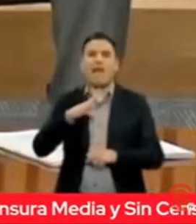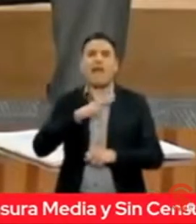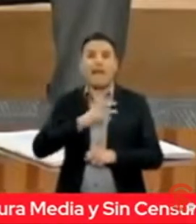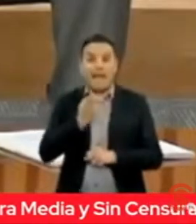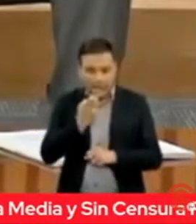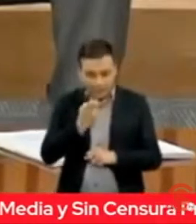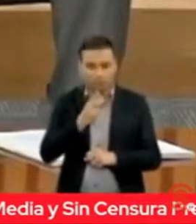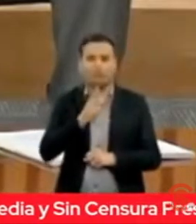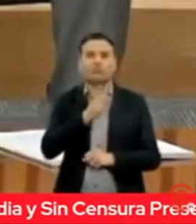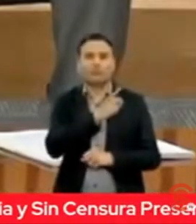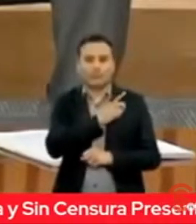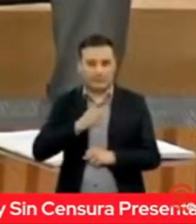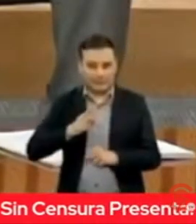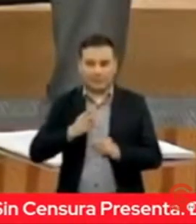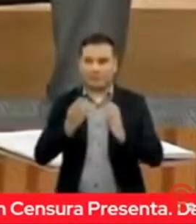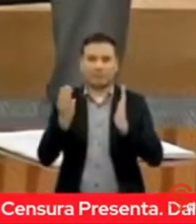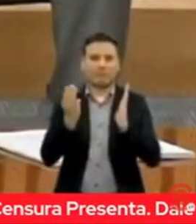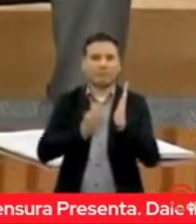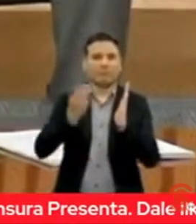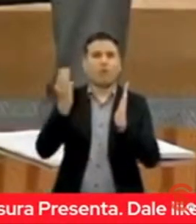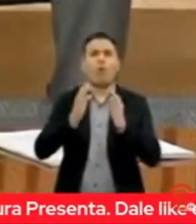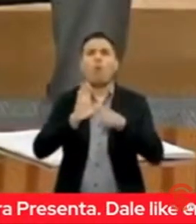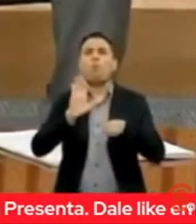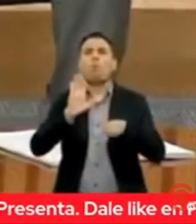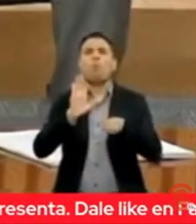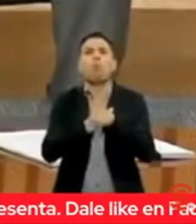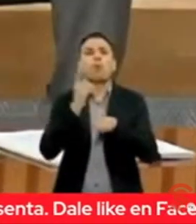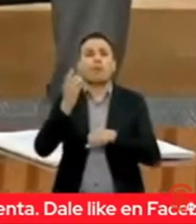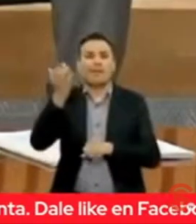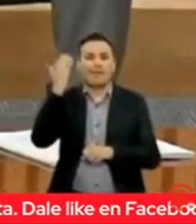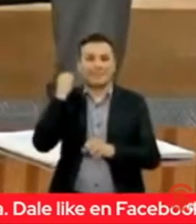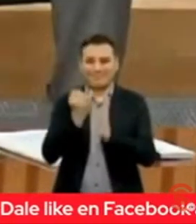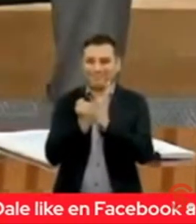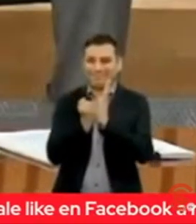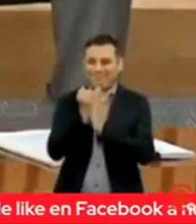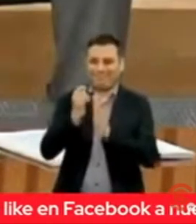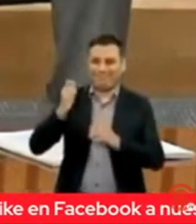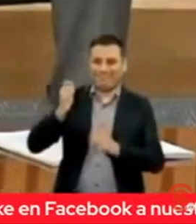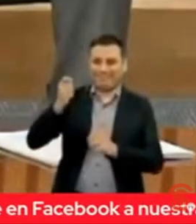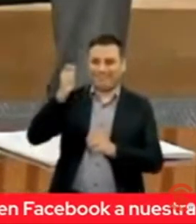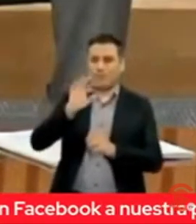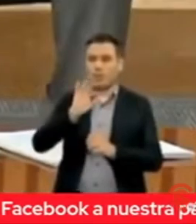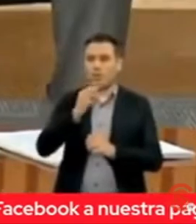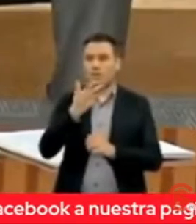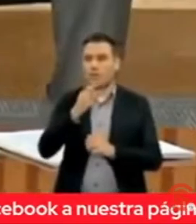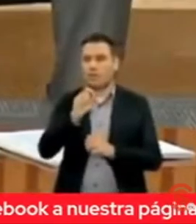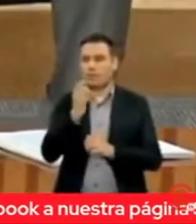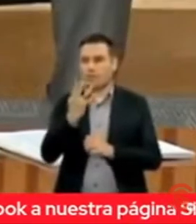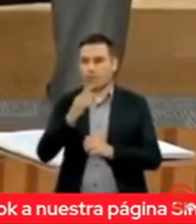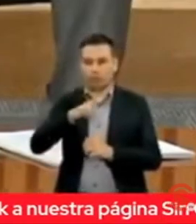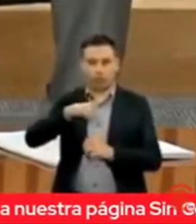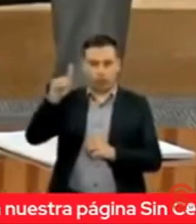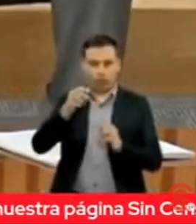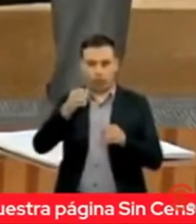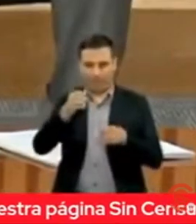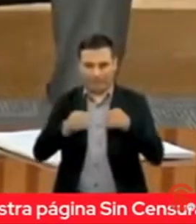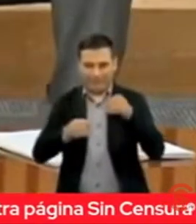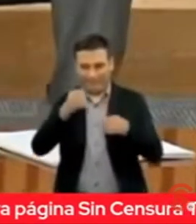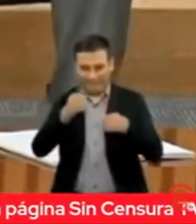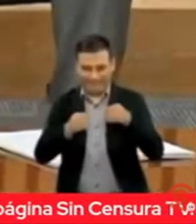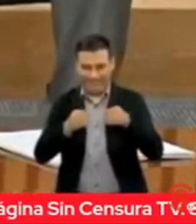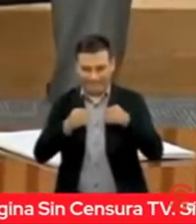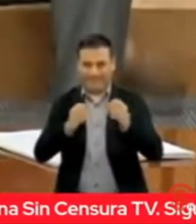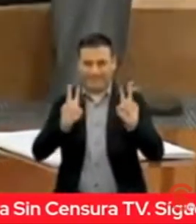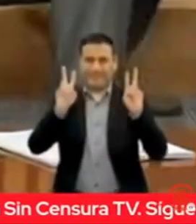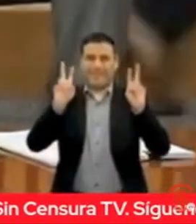deben sancionarse. Ello porque se advierte de la jurisprudencia 4824 del Tribunal de rubro fiscalización